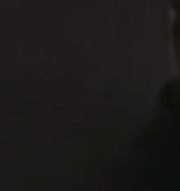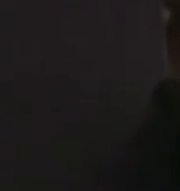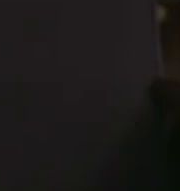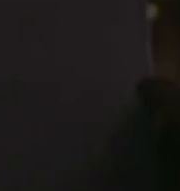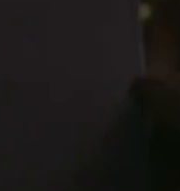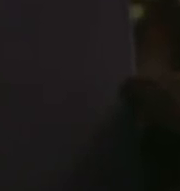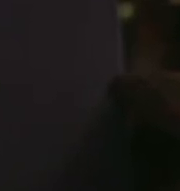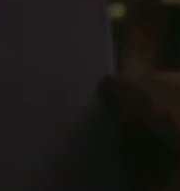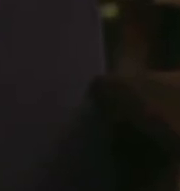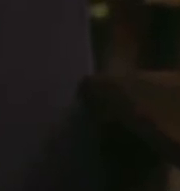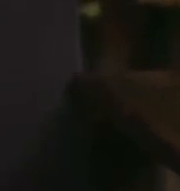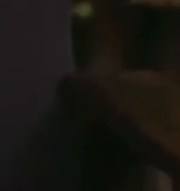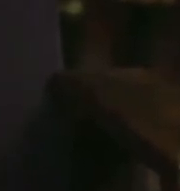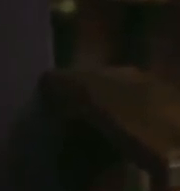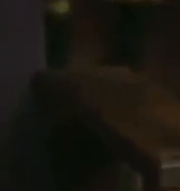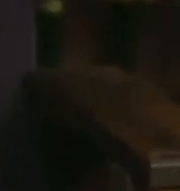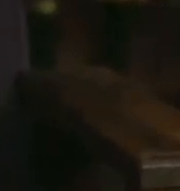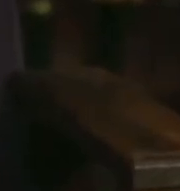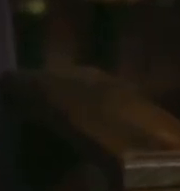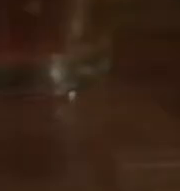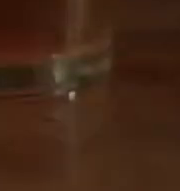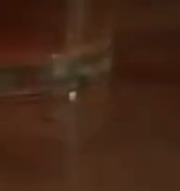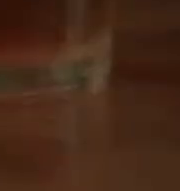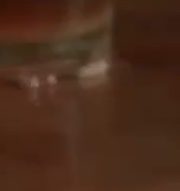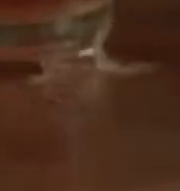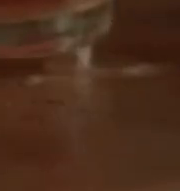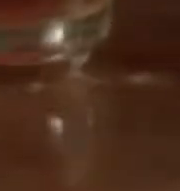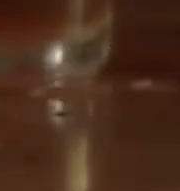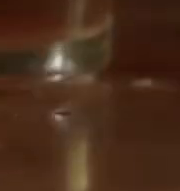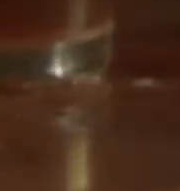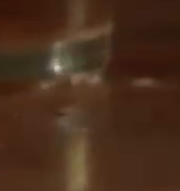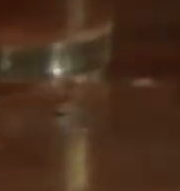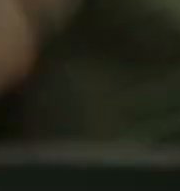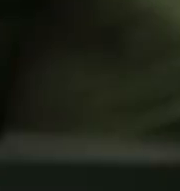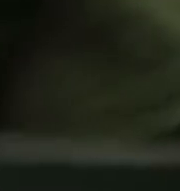Calla que el área hay una persona libre. Ahí está, mi jugador. Avanza, avanza, avanza.